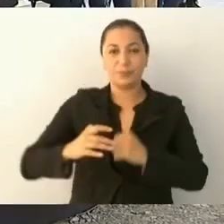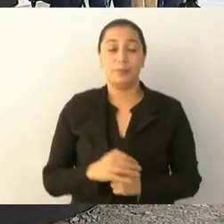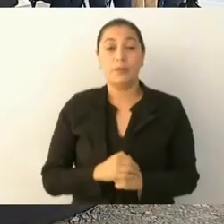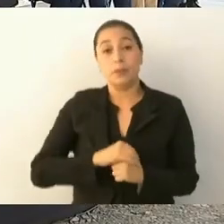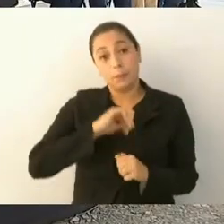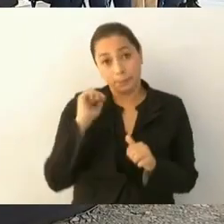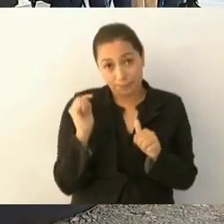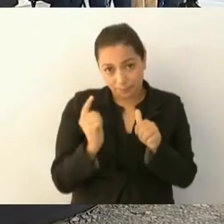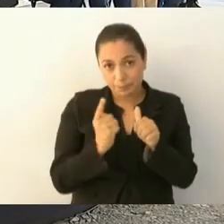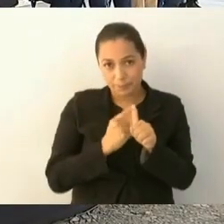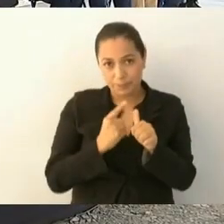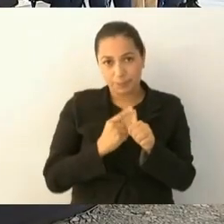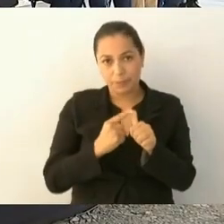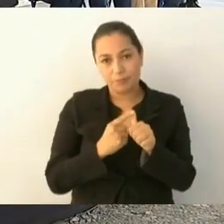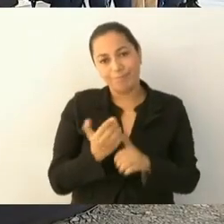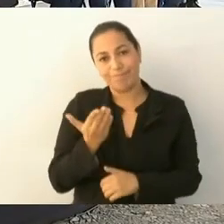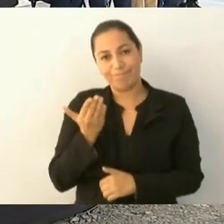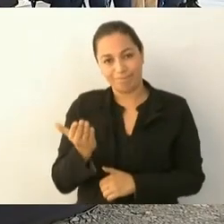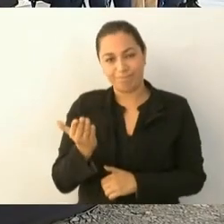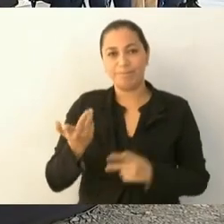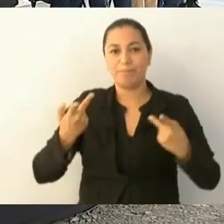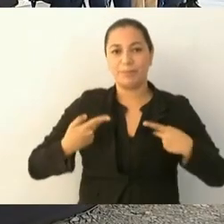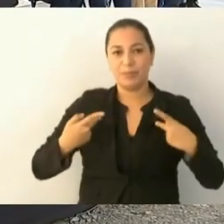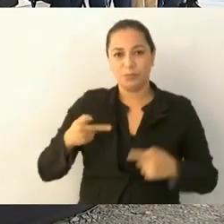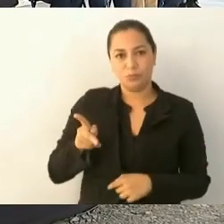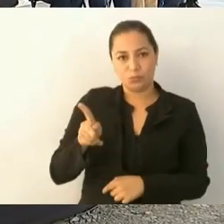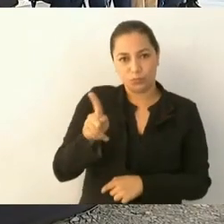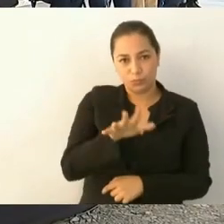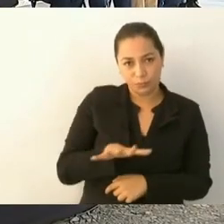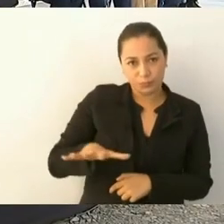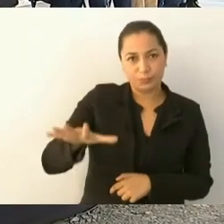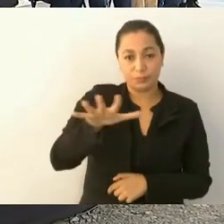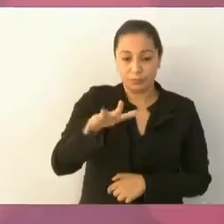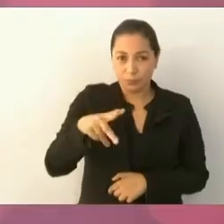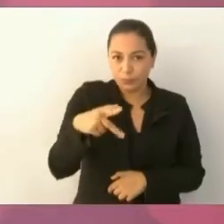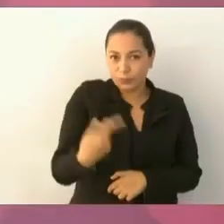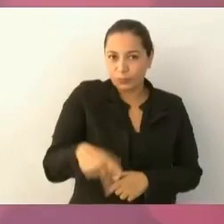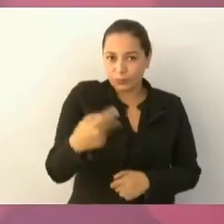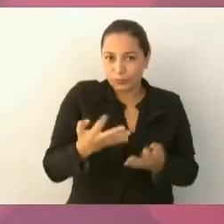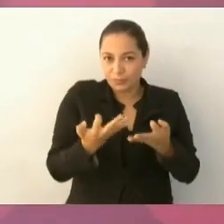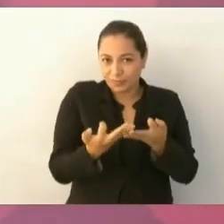primero a los pobladores de estas tierras,